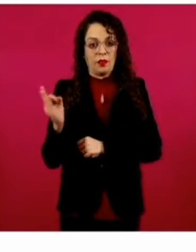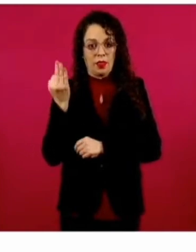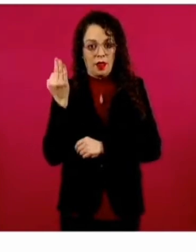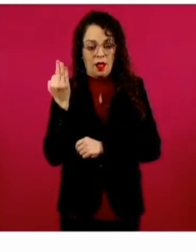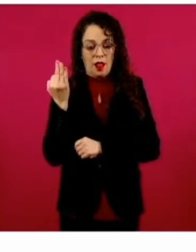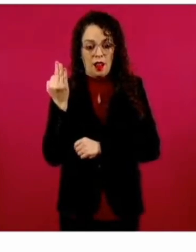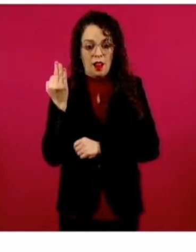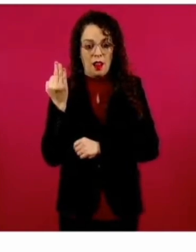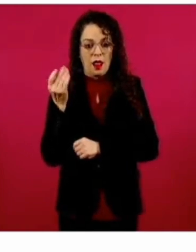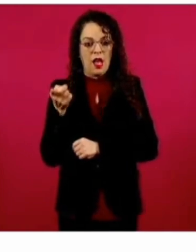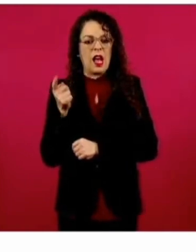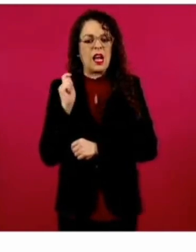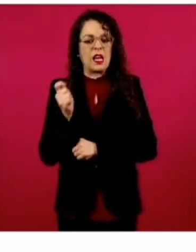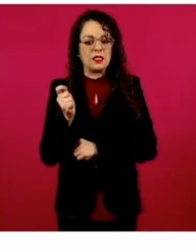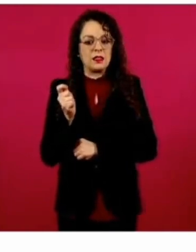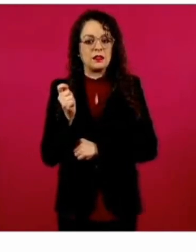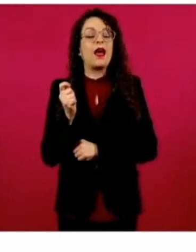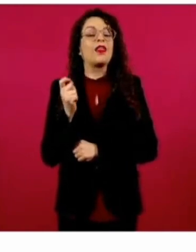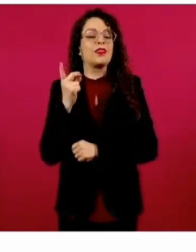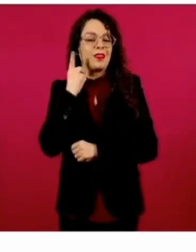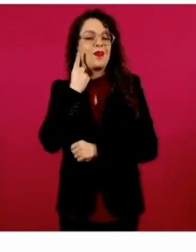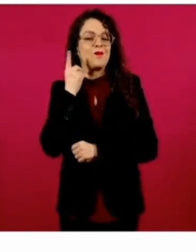este es para diputado federal,